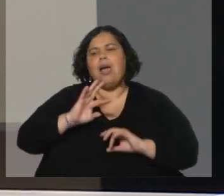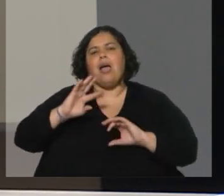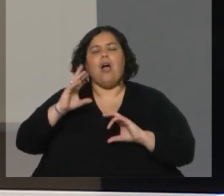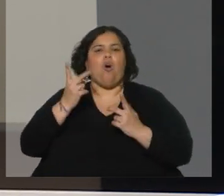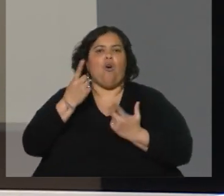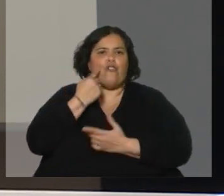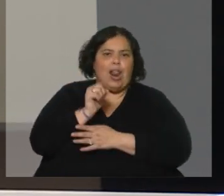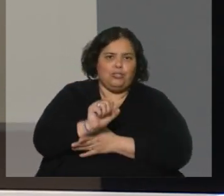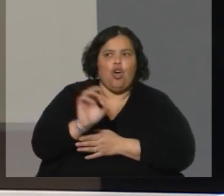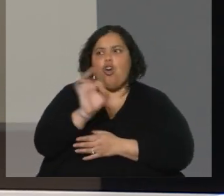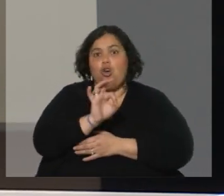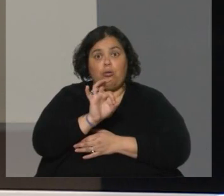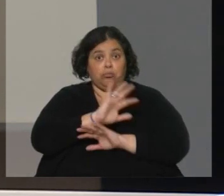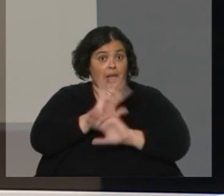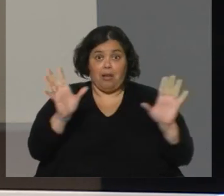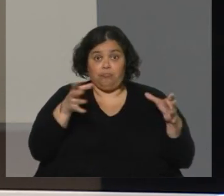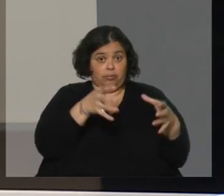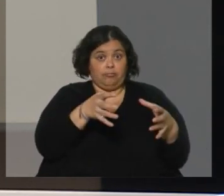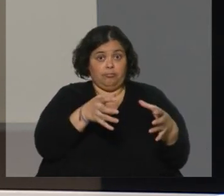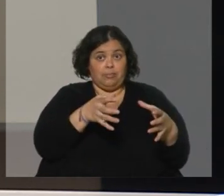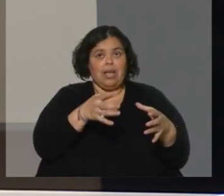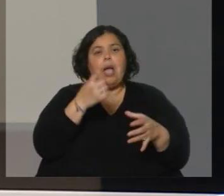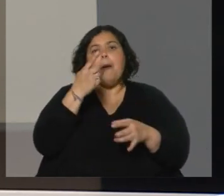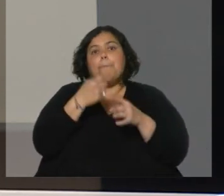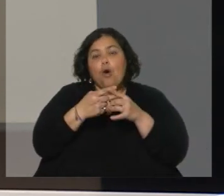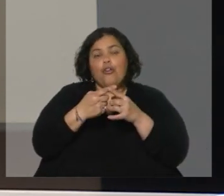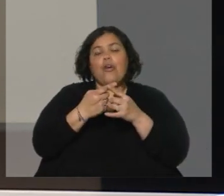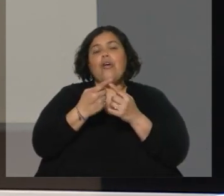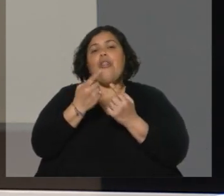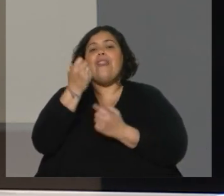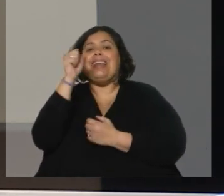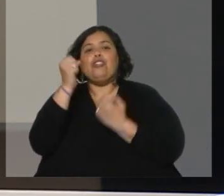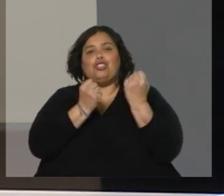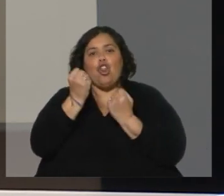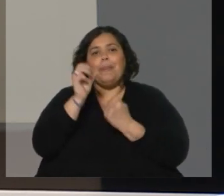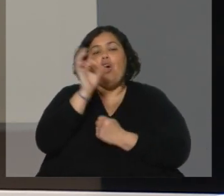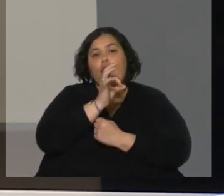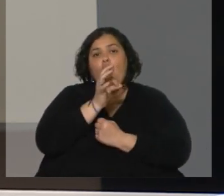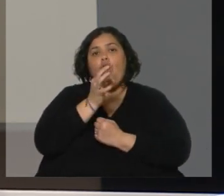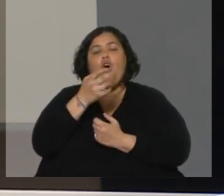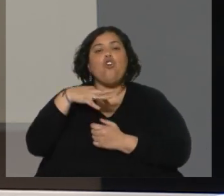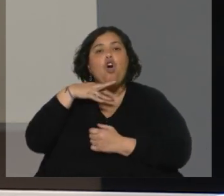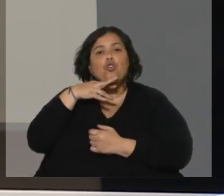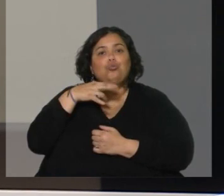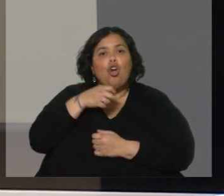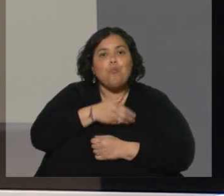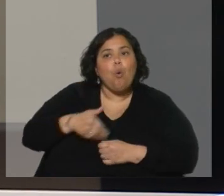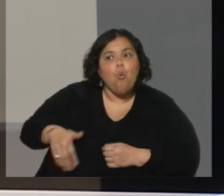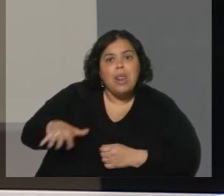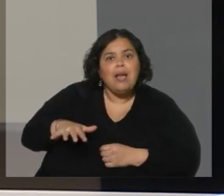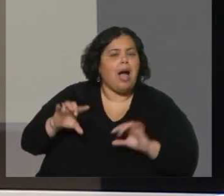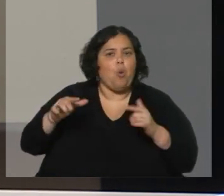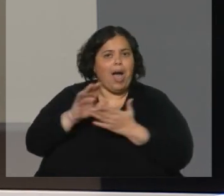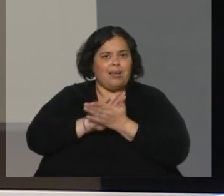y en realidad por delitos económicos o por corrupción pública la mayoría hacen arreglos por por